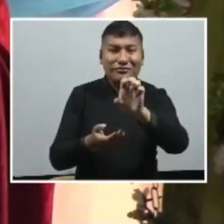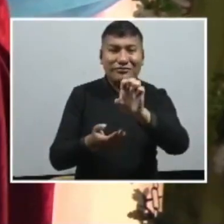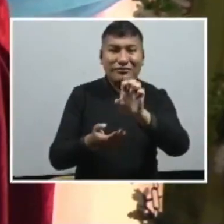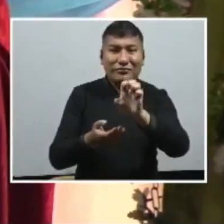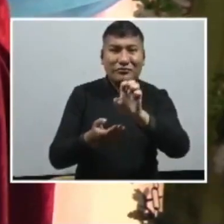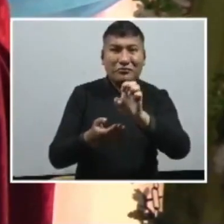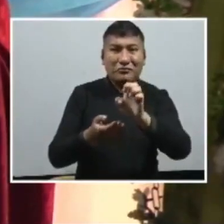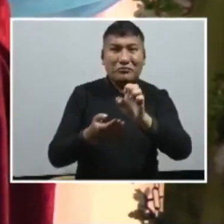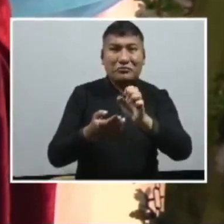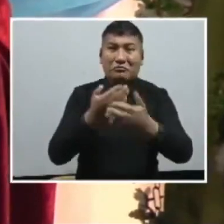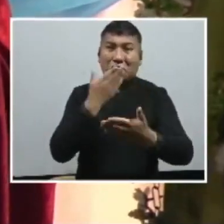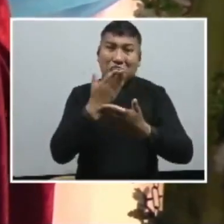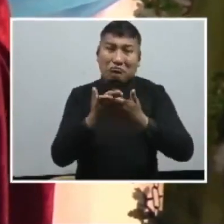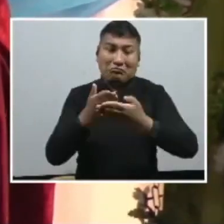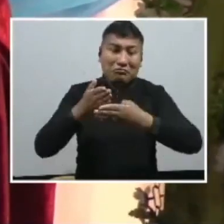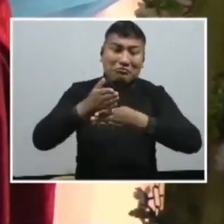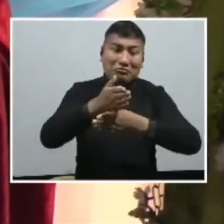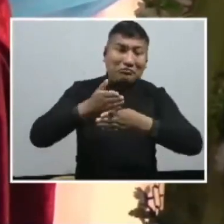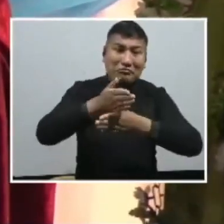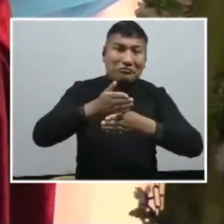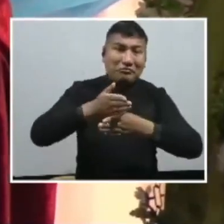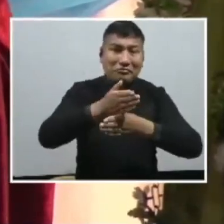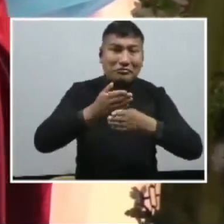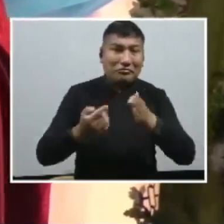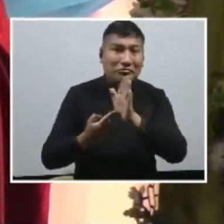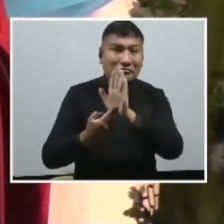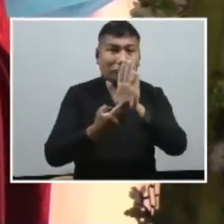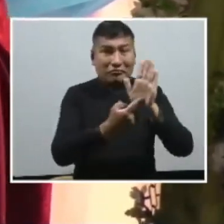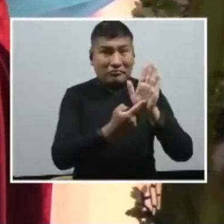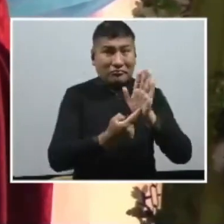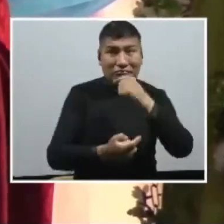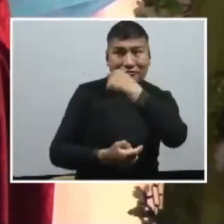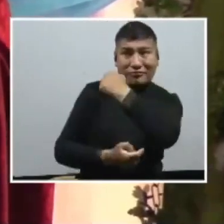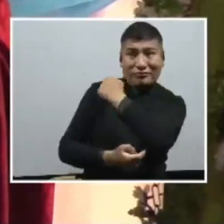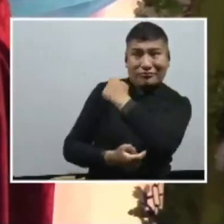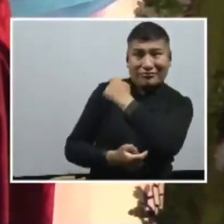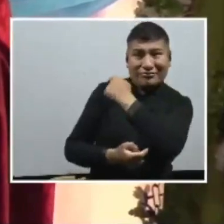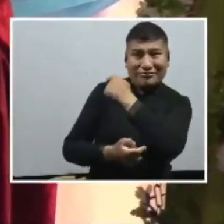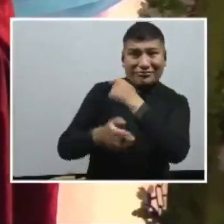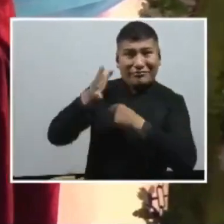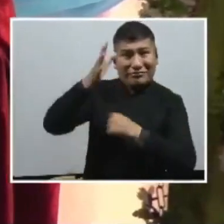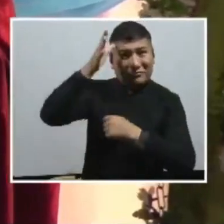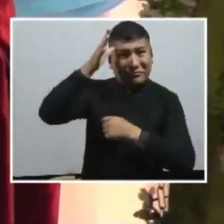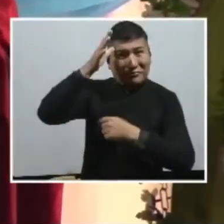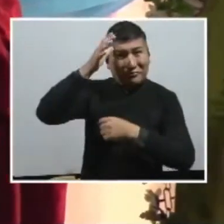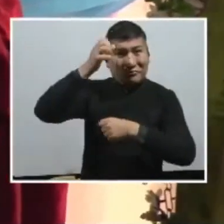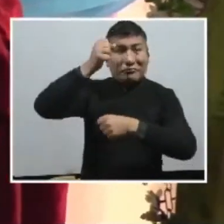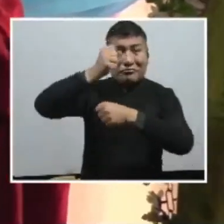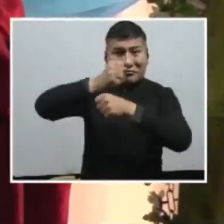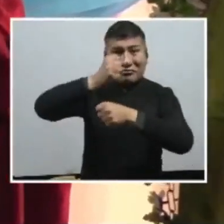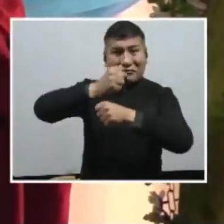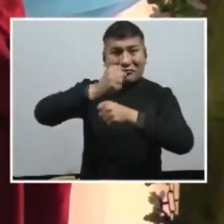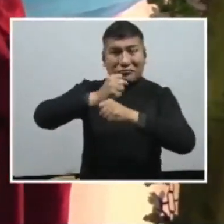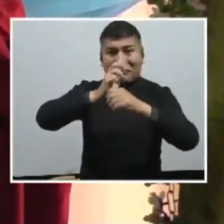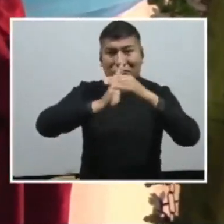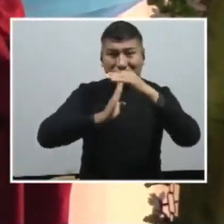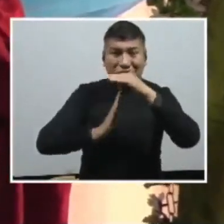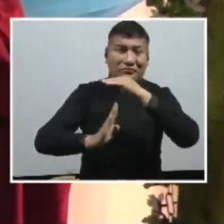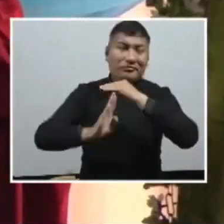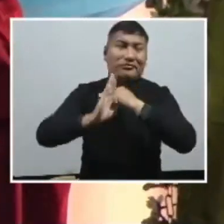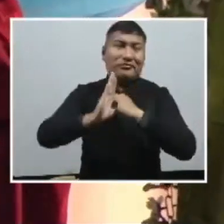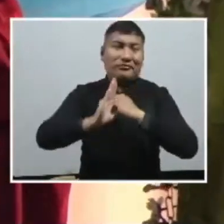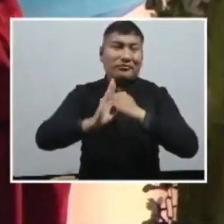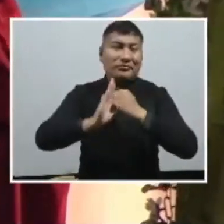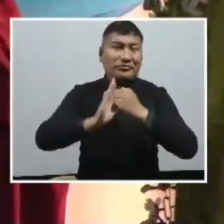la carpintería, se muestra como un modelo también de trabajador honesto y